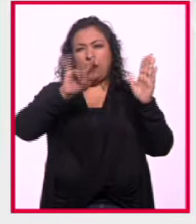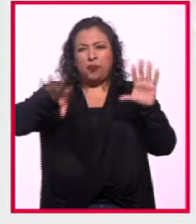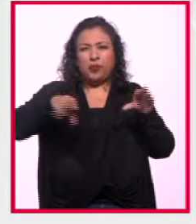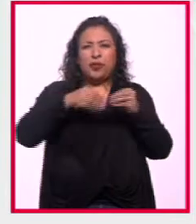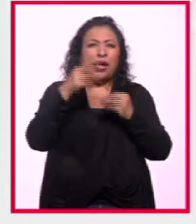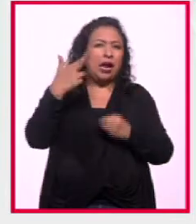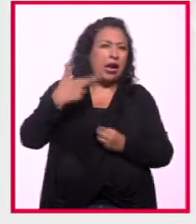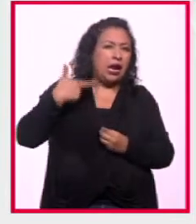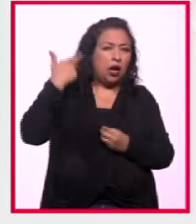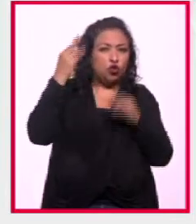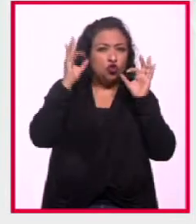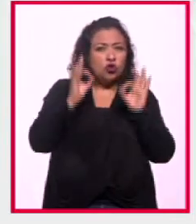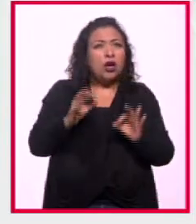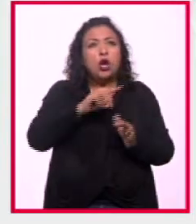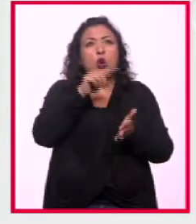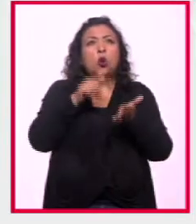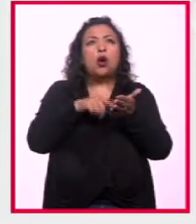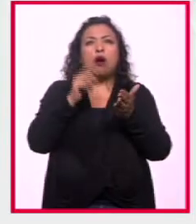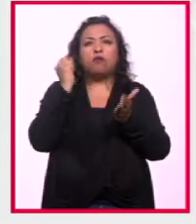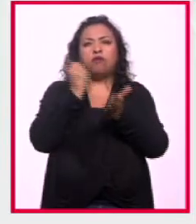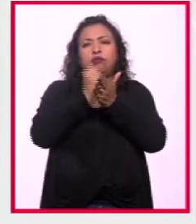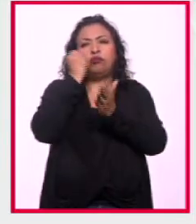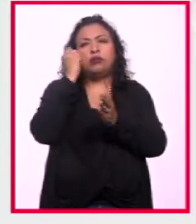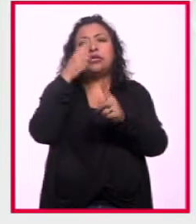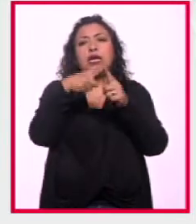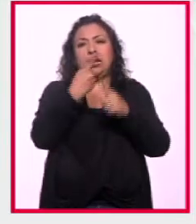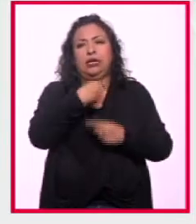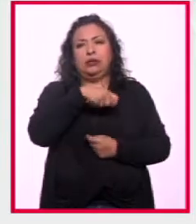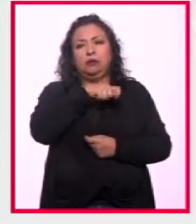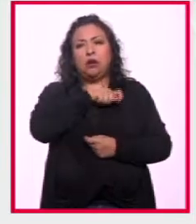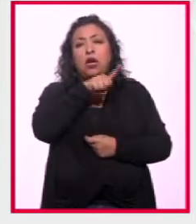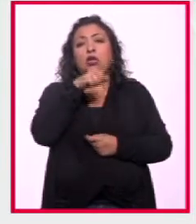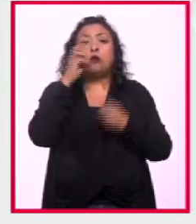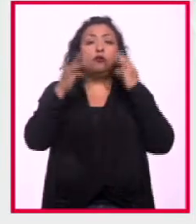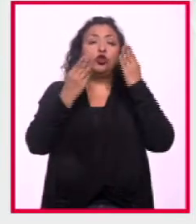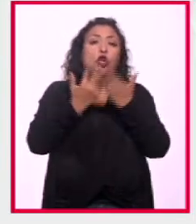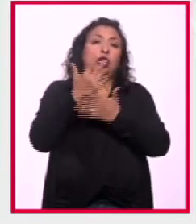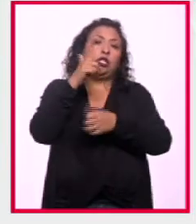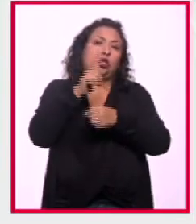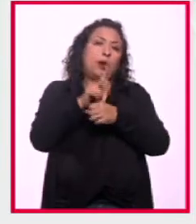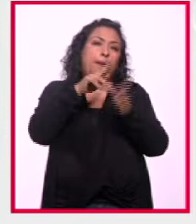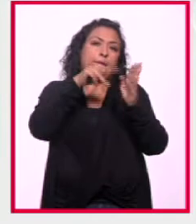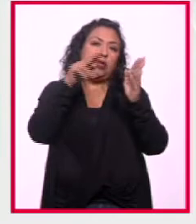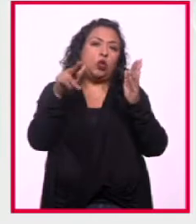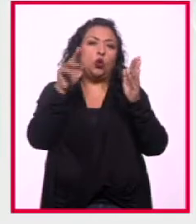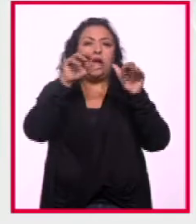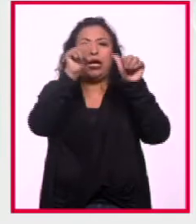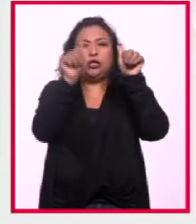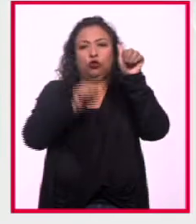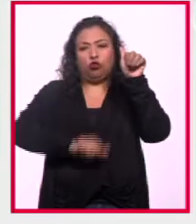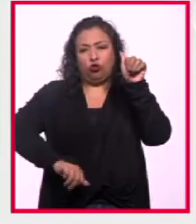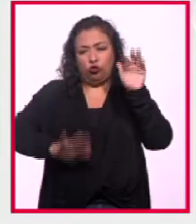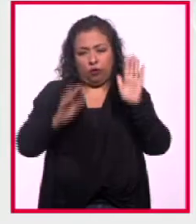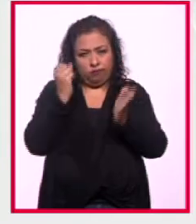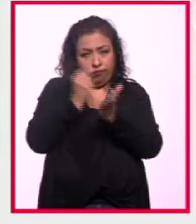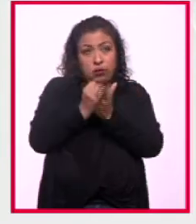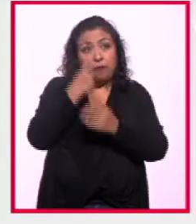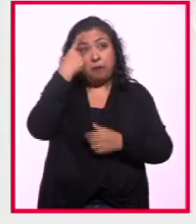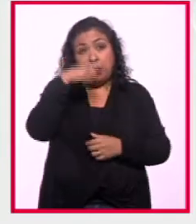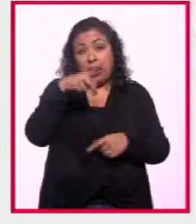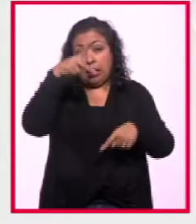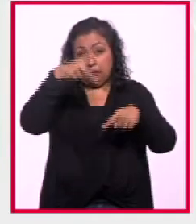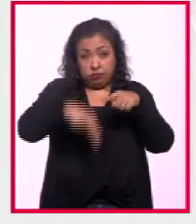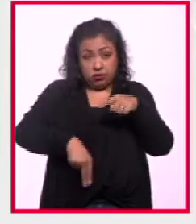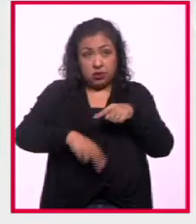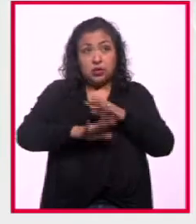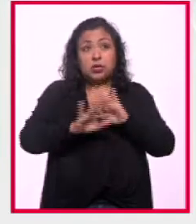que alberga como un recinto que fue declarado por los españoles como el museo nacional de la pintura y la escultura y para irnos a la